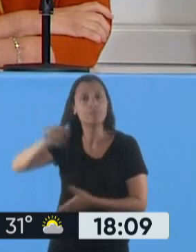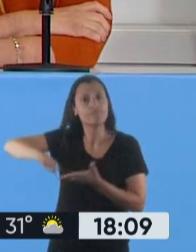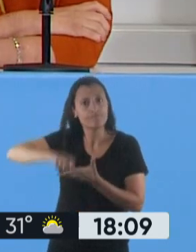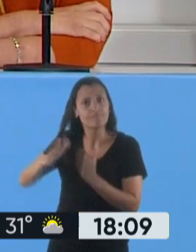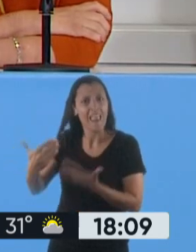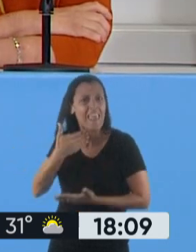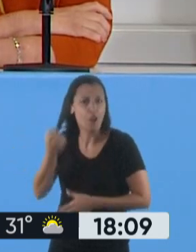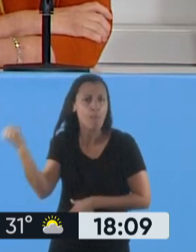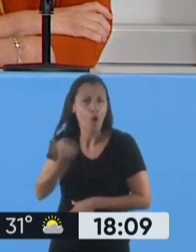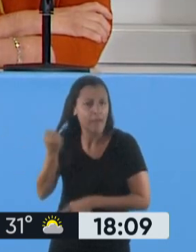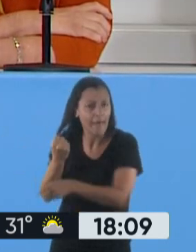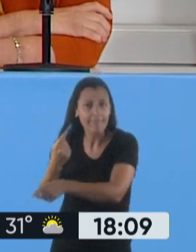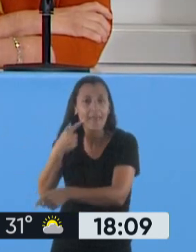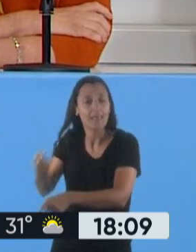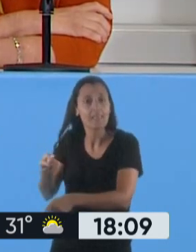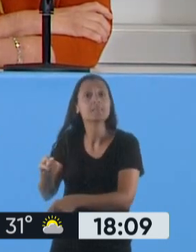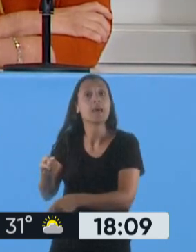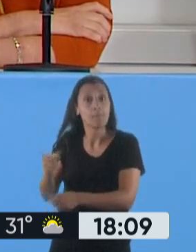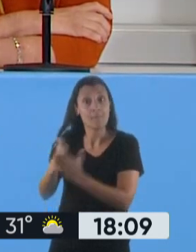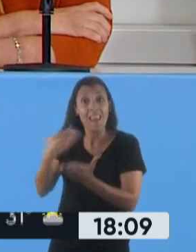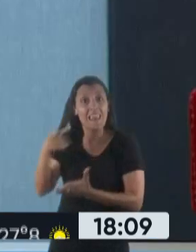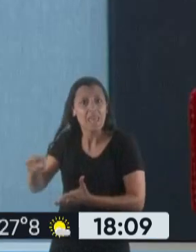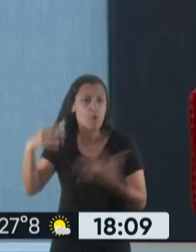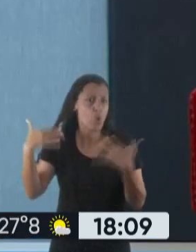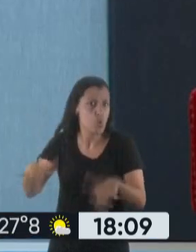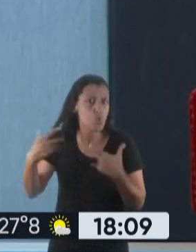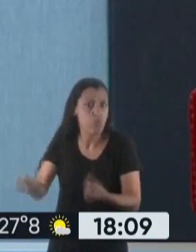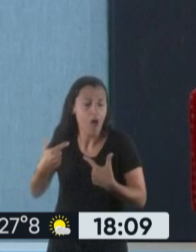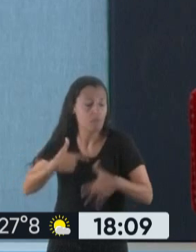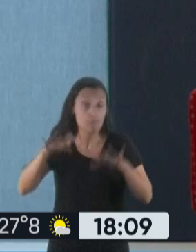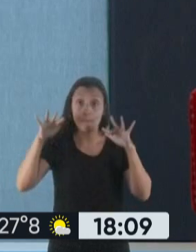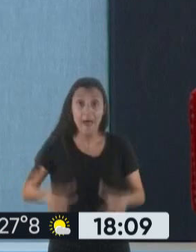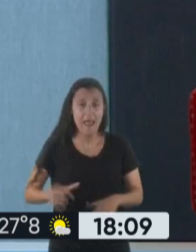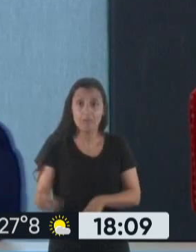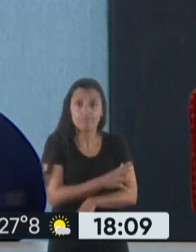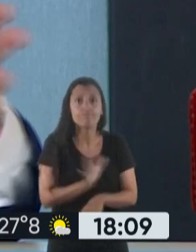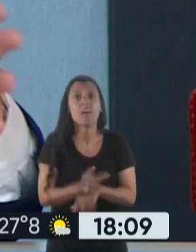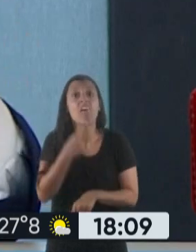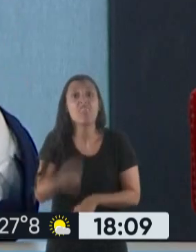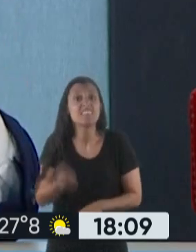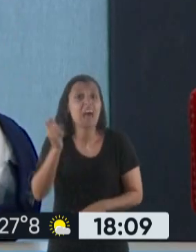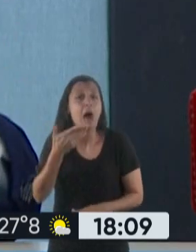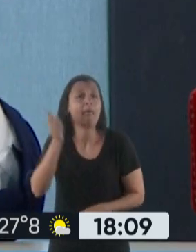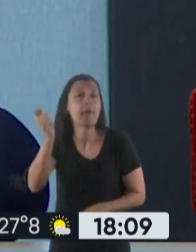Medina padre, que es un libro realmente impactante, impresionante, que habla del último Perón,